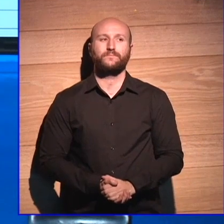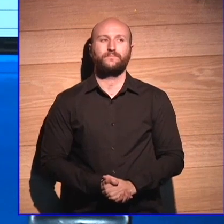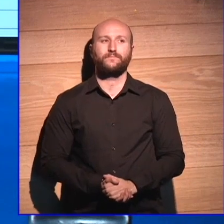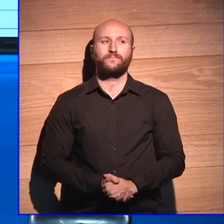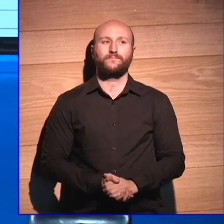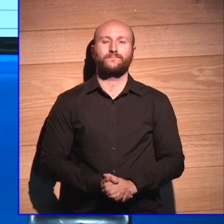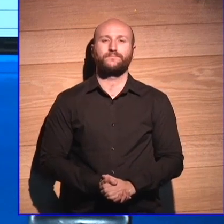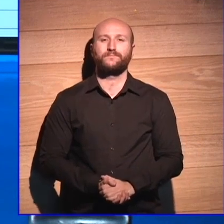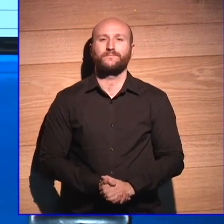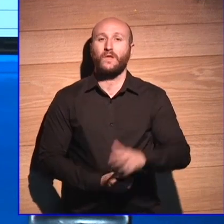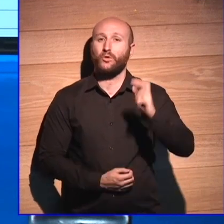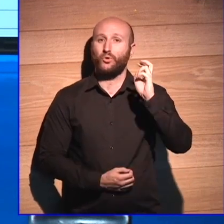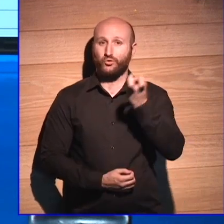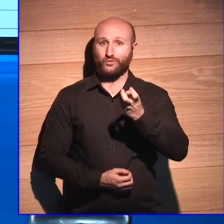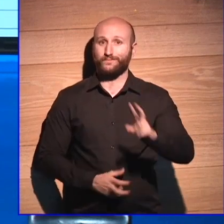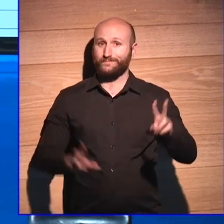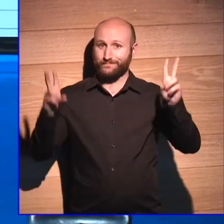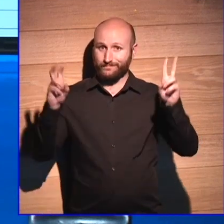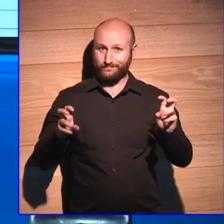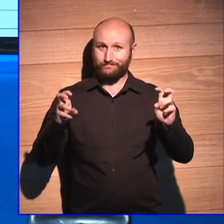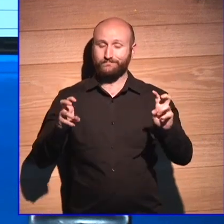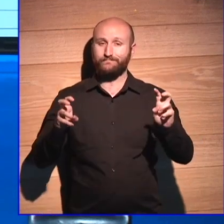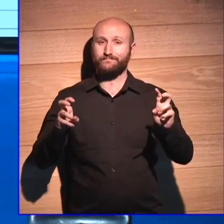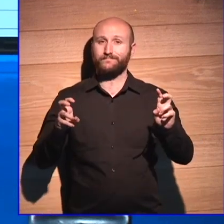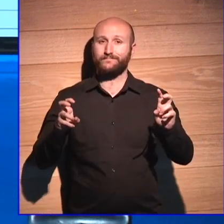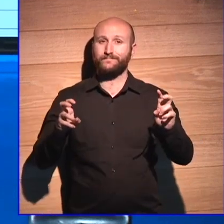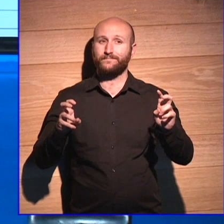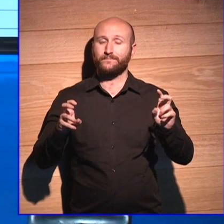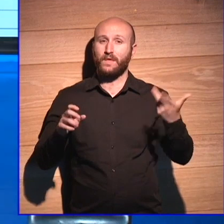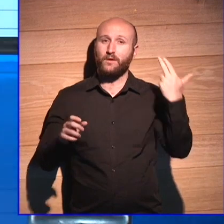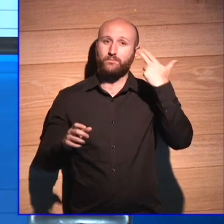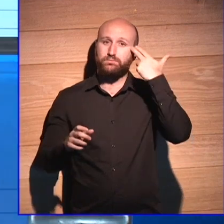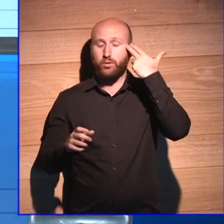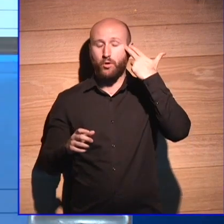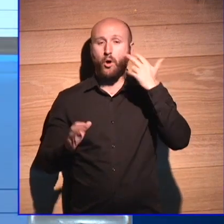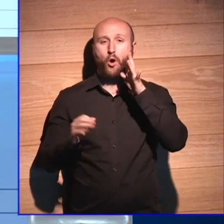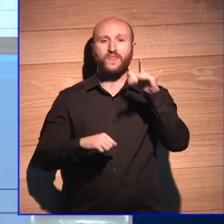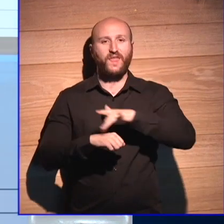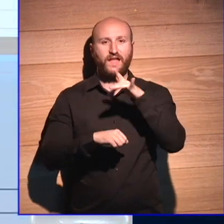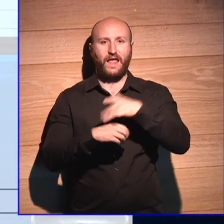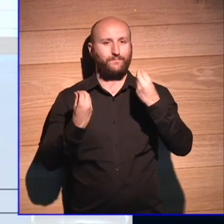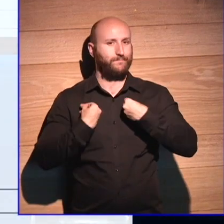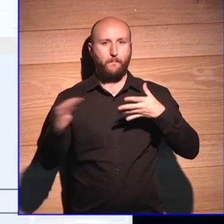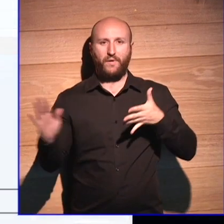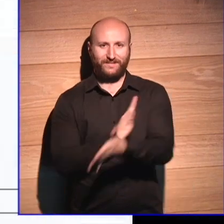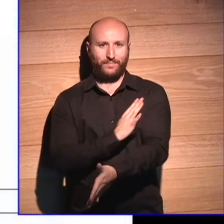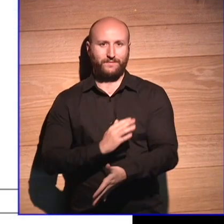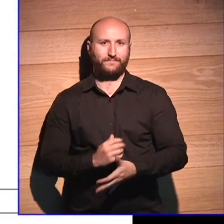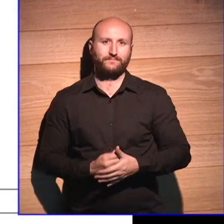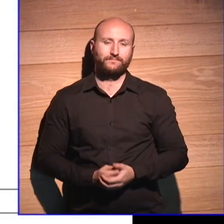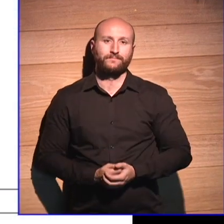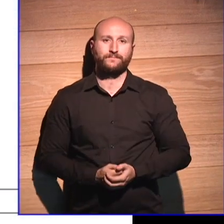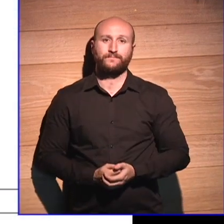Otro tema es el del suicidio o la inmortalidad digital. A veces,